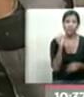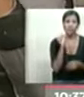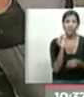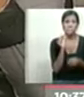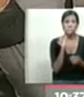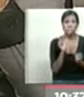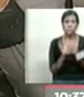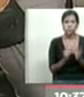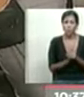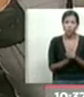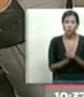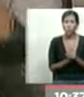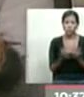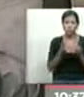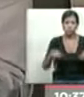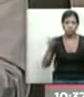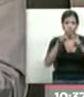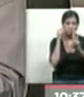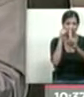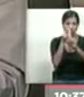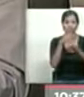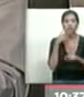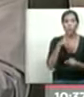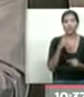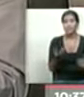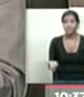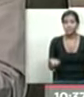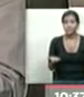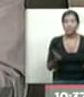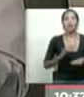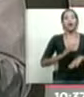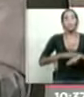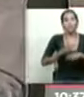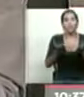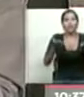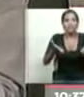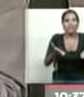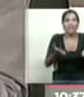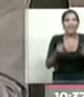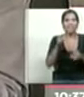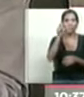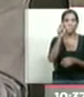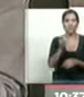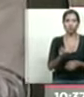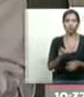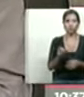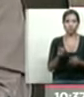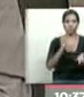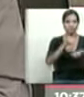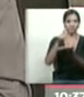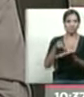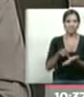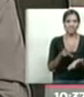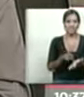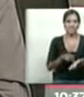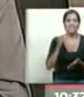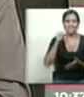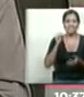poco tino en la política. Por eso es que este personaje que por ahí anda, que sí se